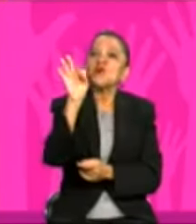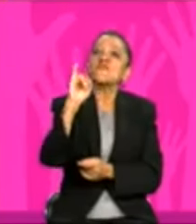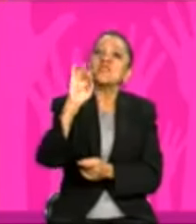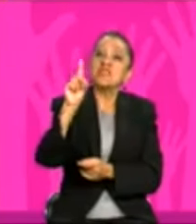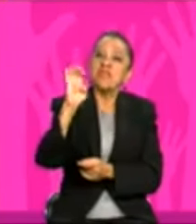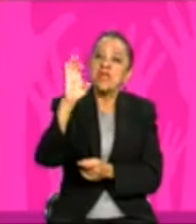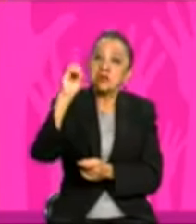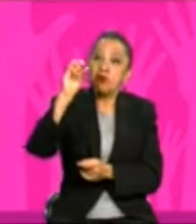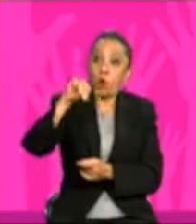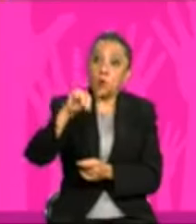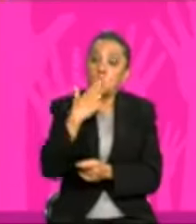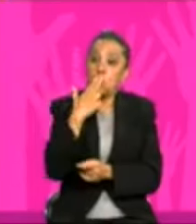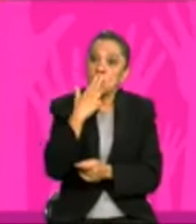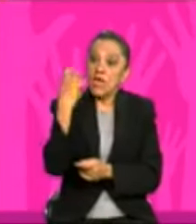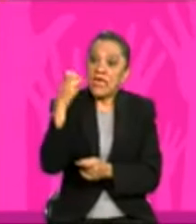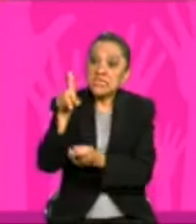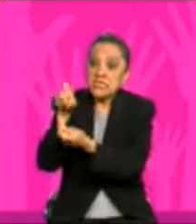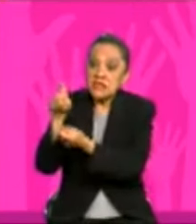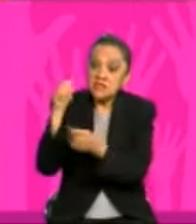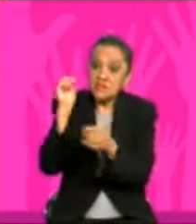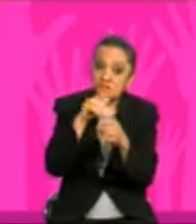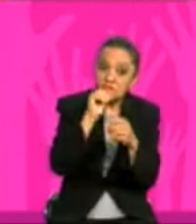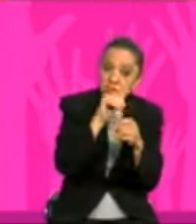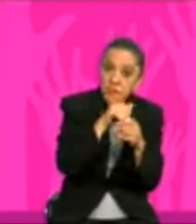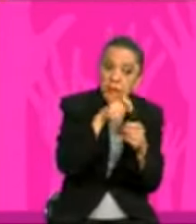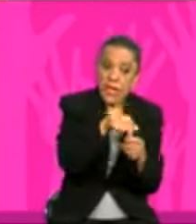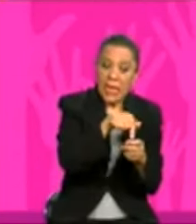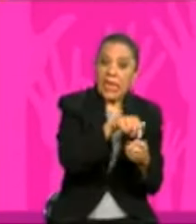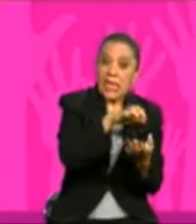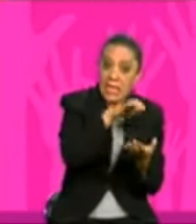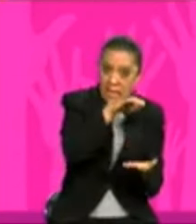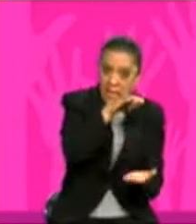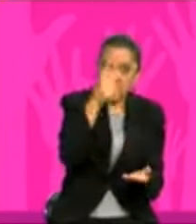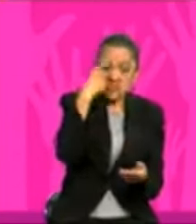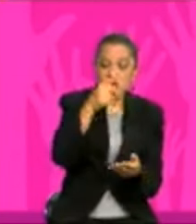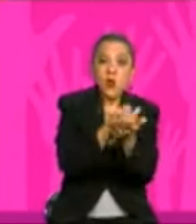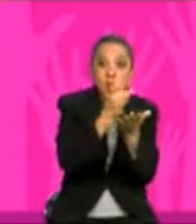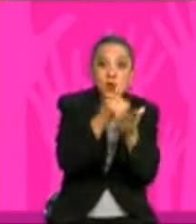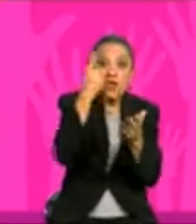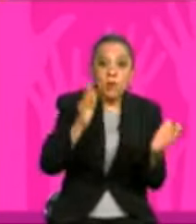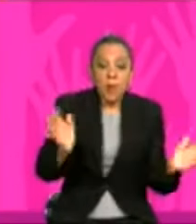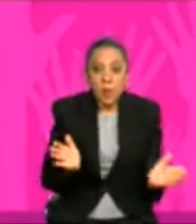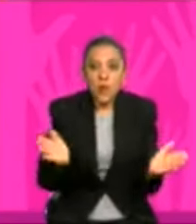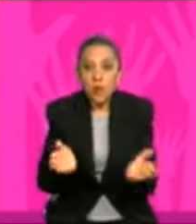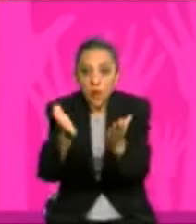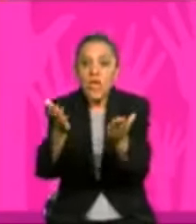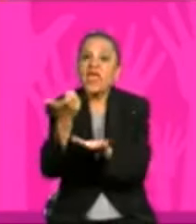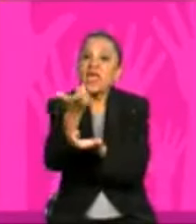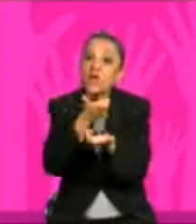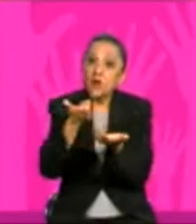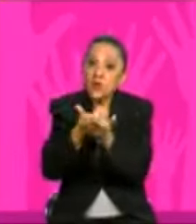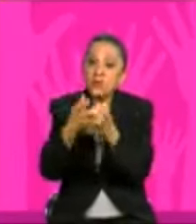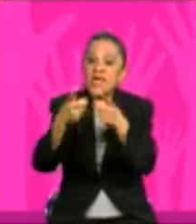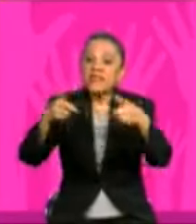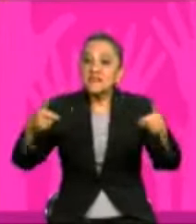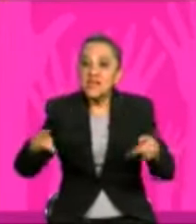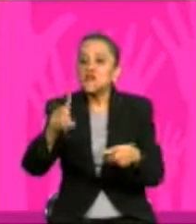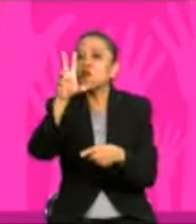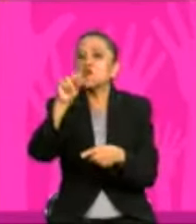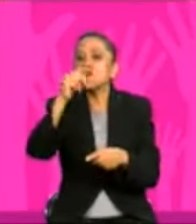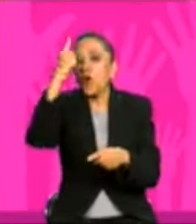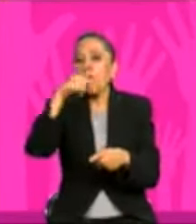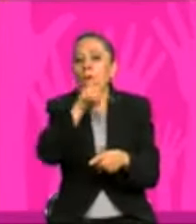los empresarios única y exclusivamente para promover la economía y el turismo de Morelos, nunca más para promover